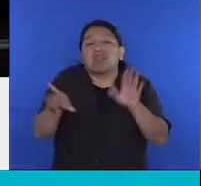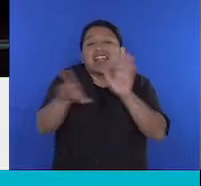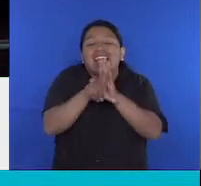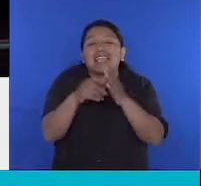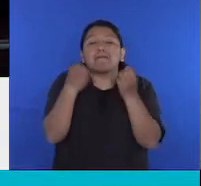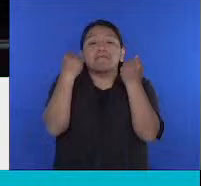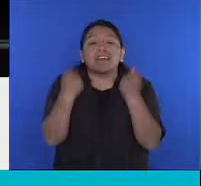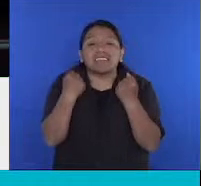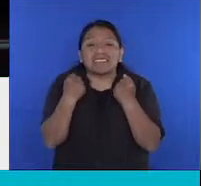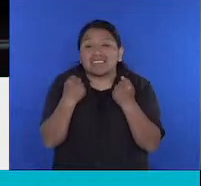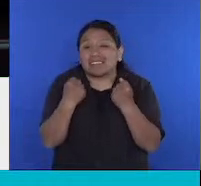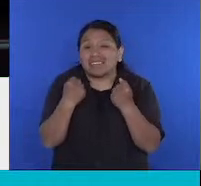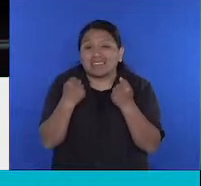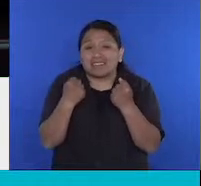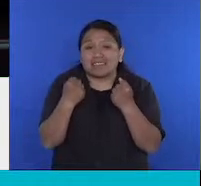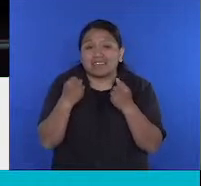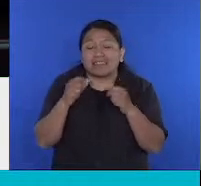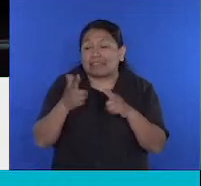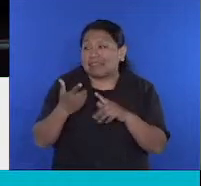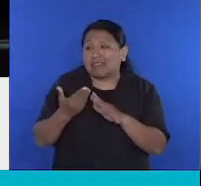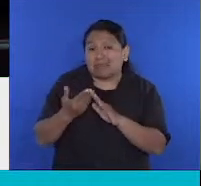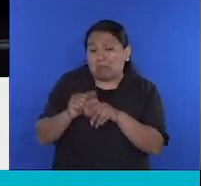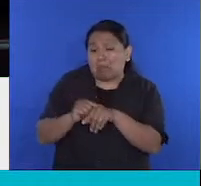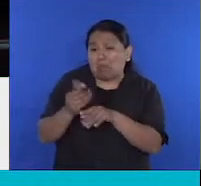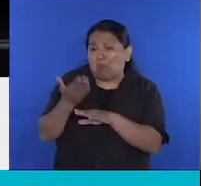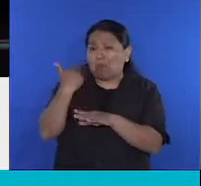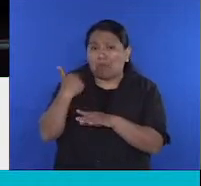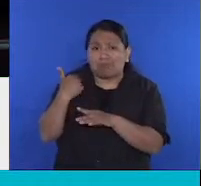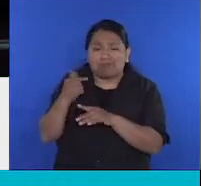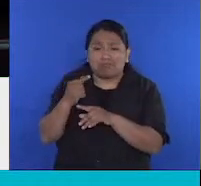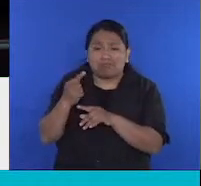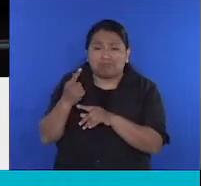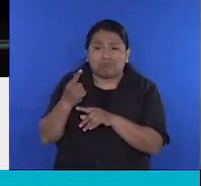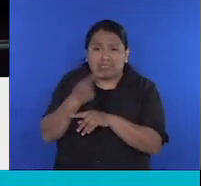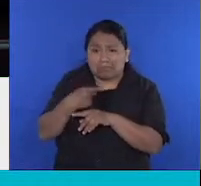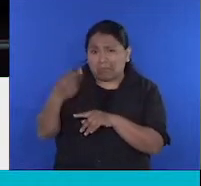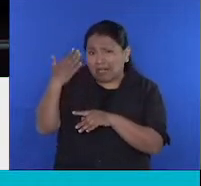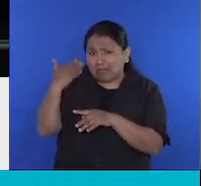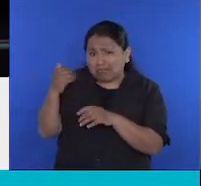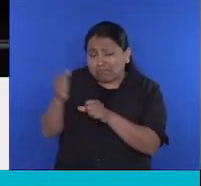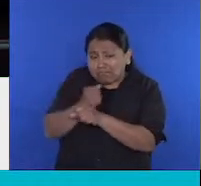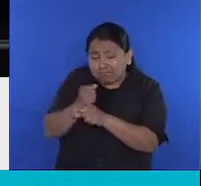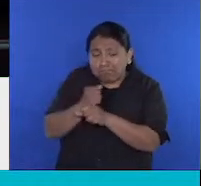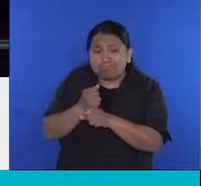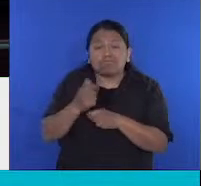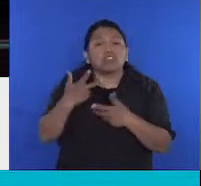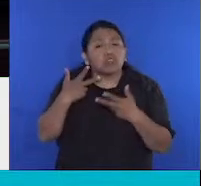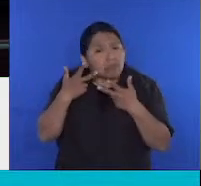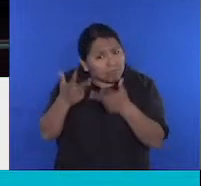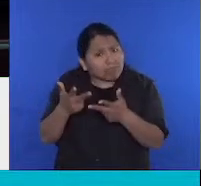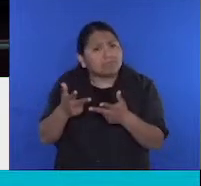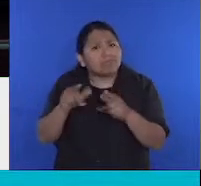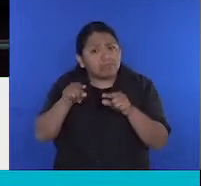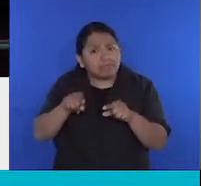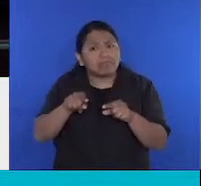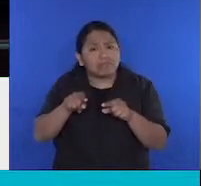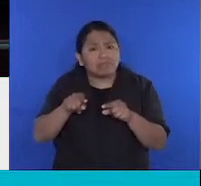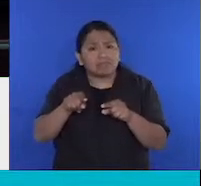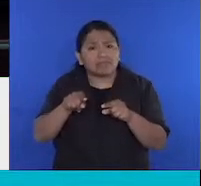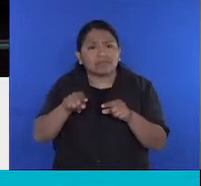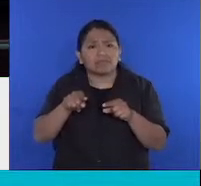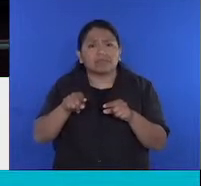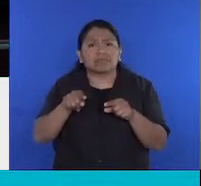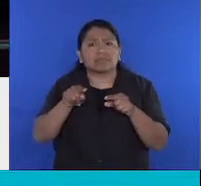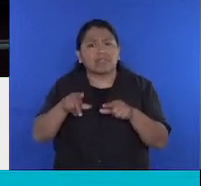se acaba de aprobar hace un par de semanas, yo les recuerdo que se inicia allí sobre fin de año el